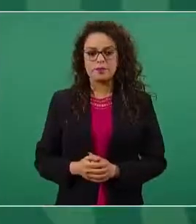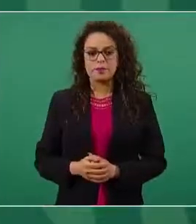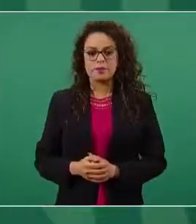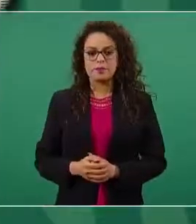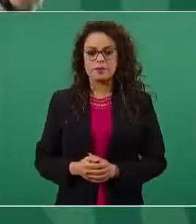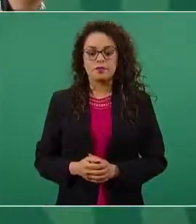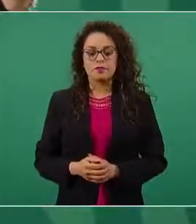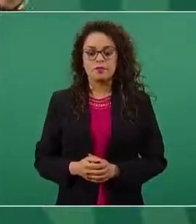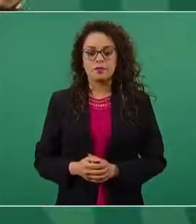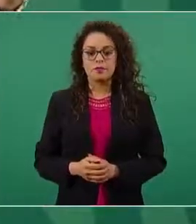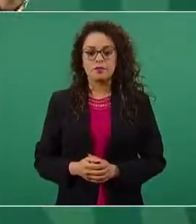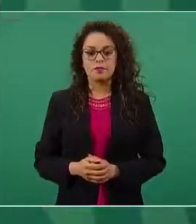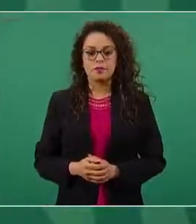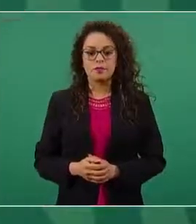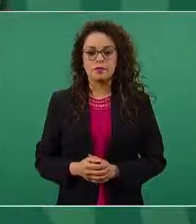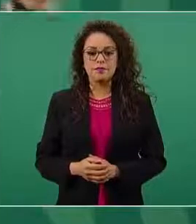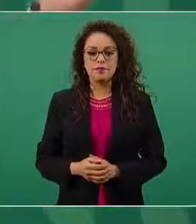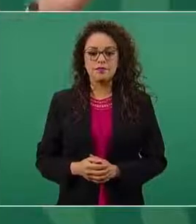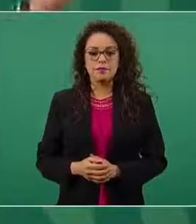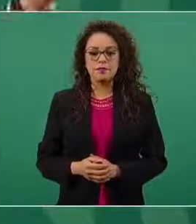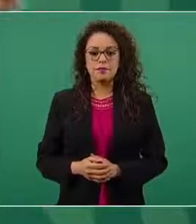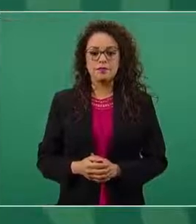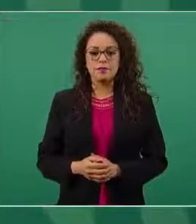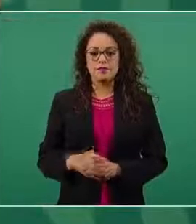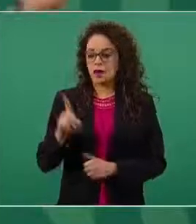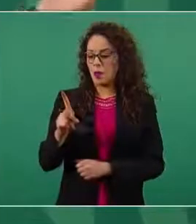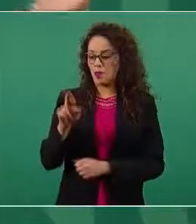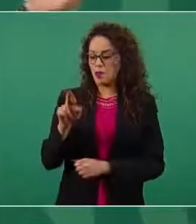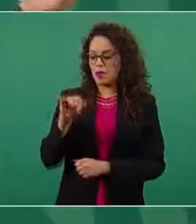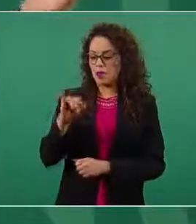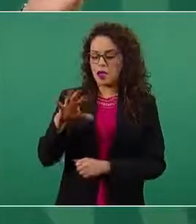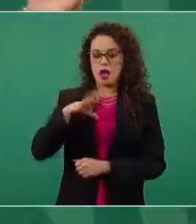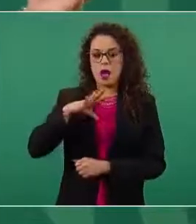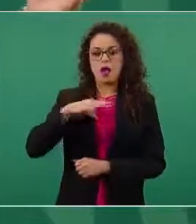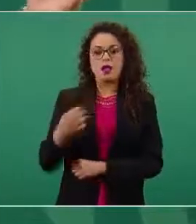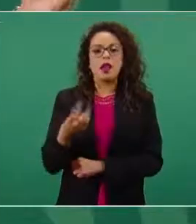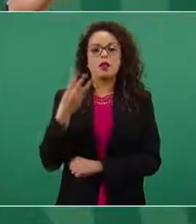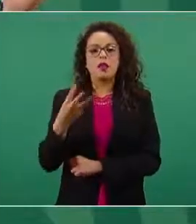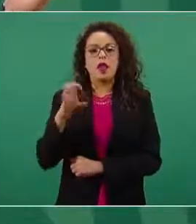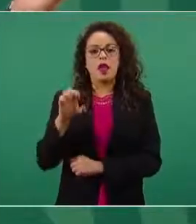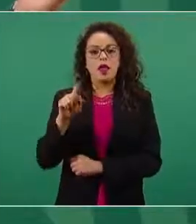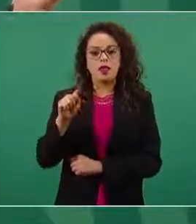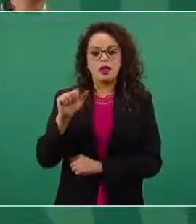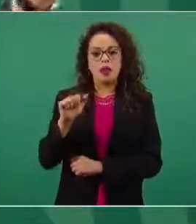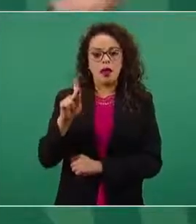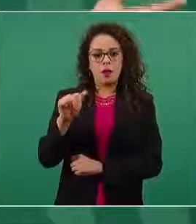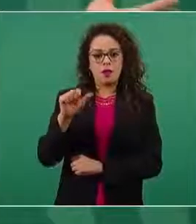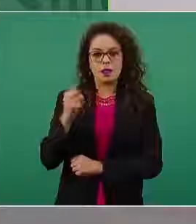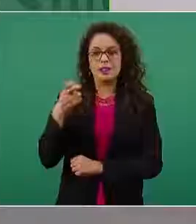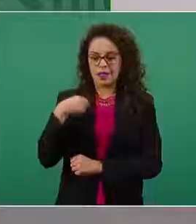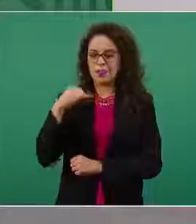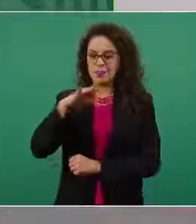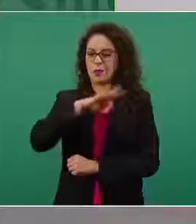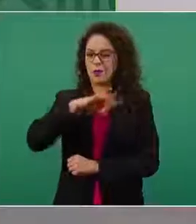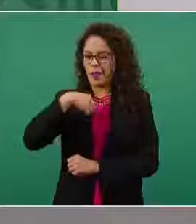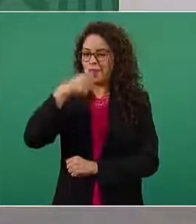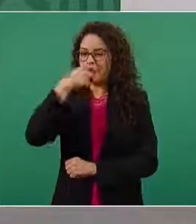hay en el PRI, esto sí lo puedo decir, 3 etapas, cuando se funda